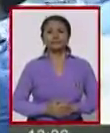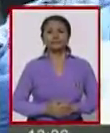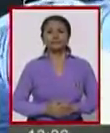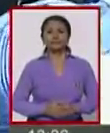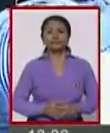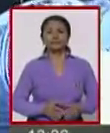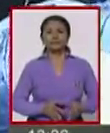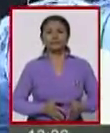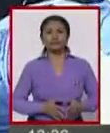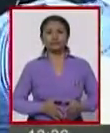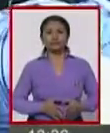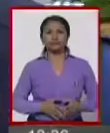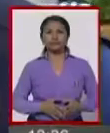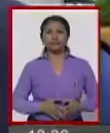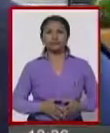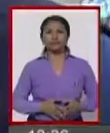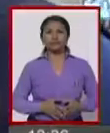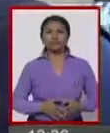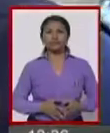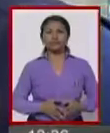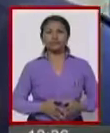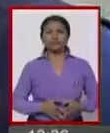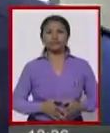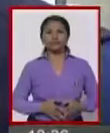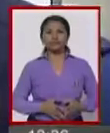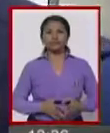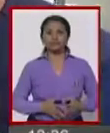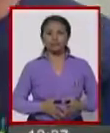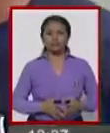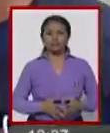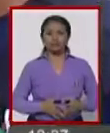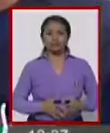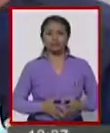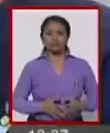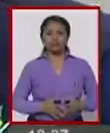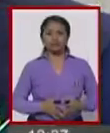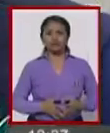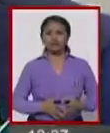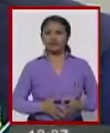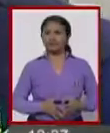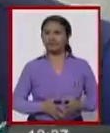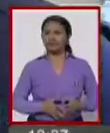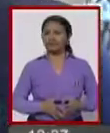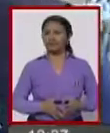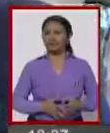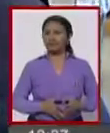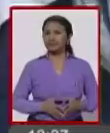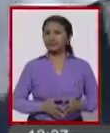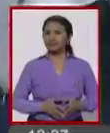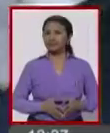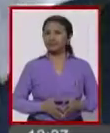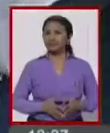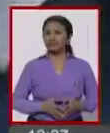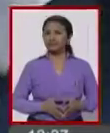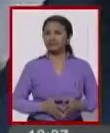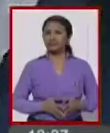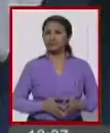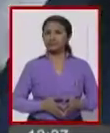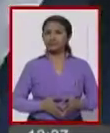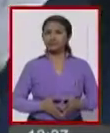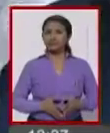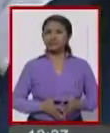cocina, ¿no? Sí. ¿En qué estado está? Estaba un poco regular, no tanto.